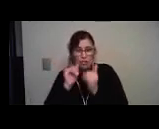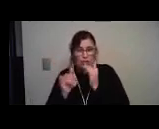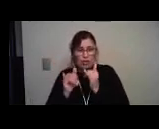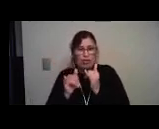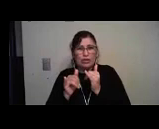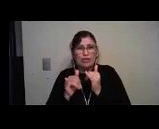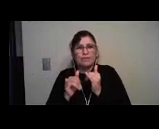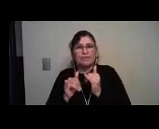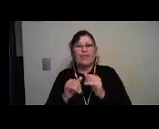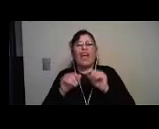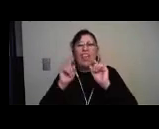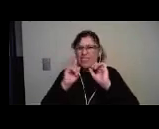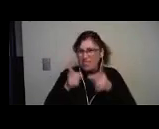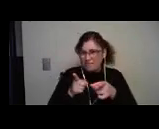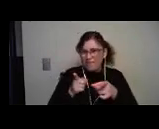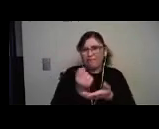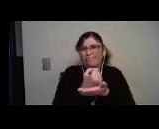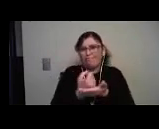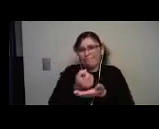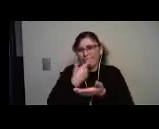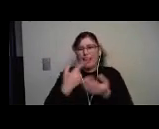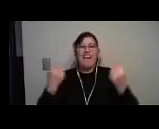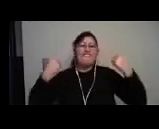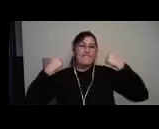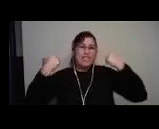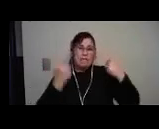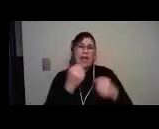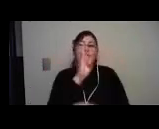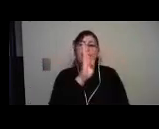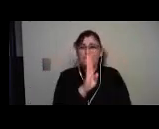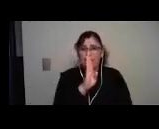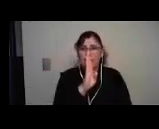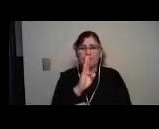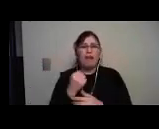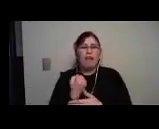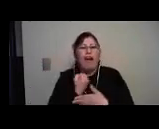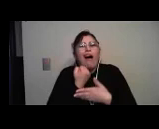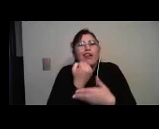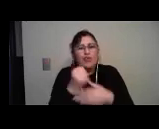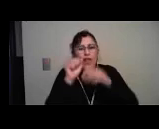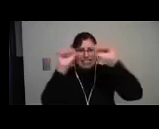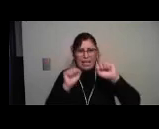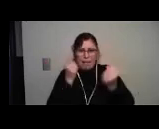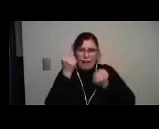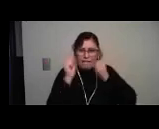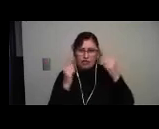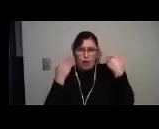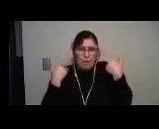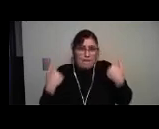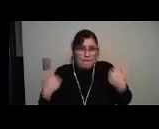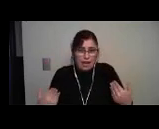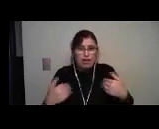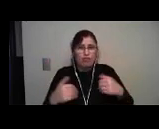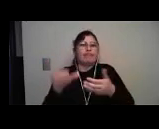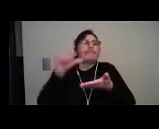de vitamina B, ya porque en definitiva minimiza el daño del alcohol sobre el sistema nervioso, tanto periférico